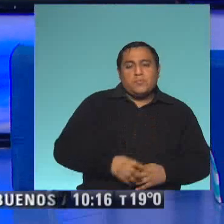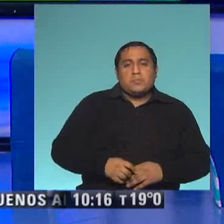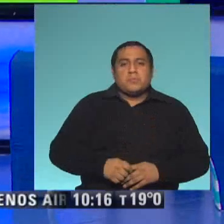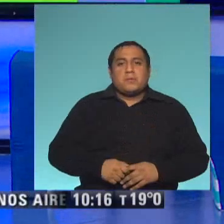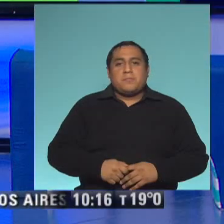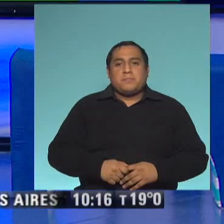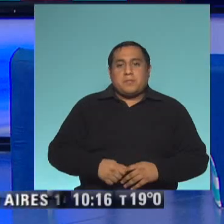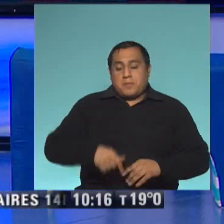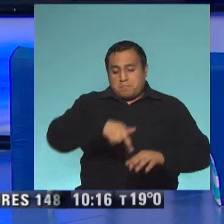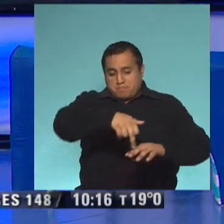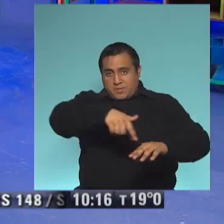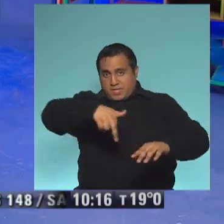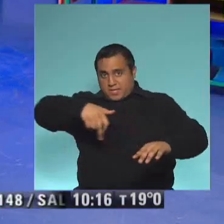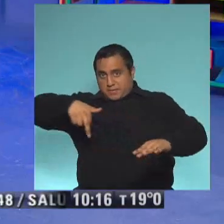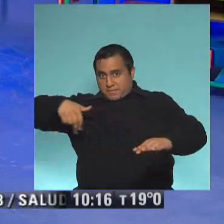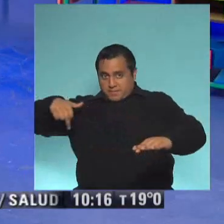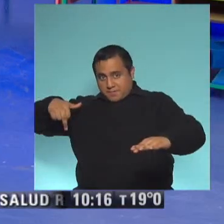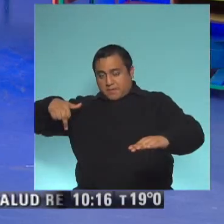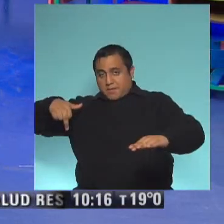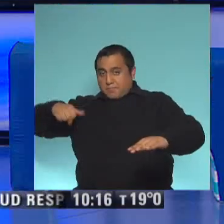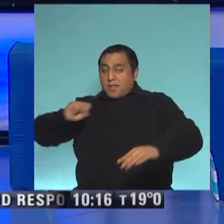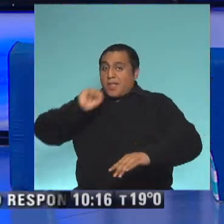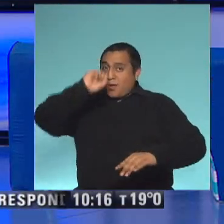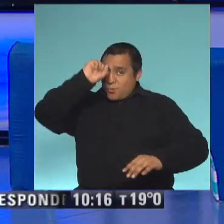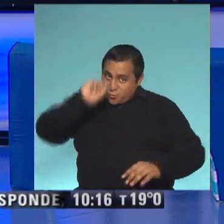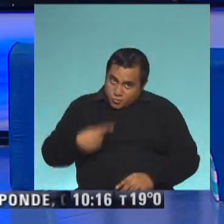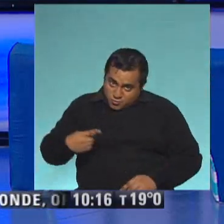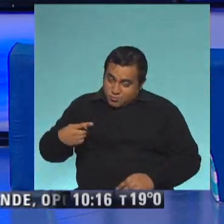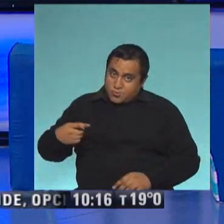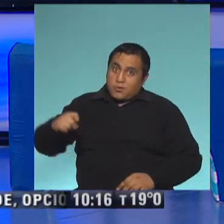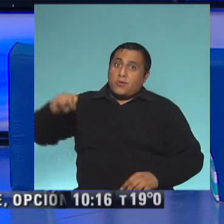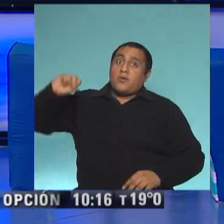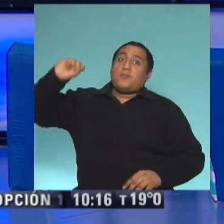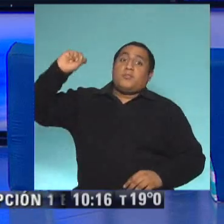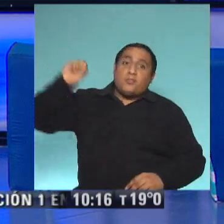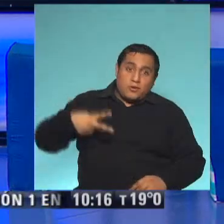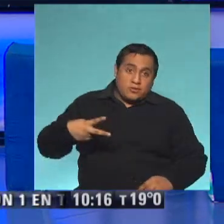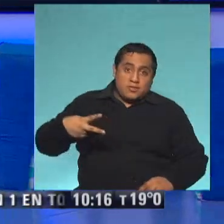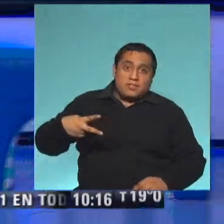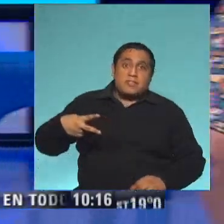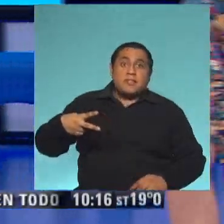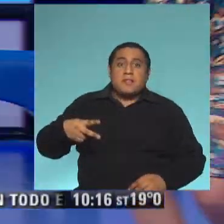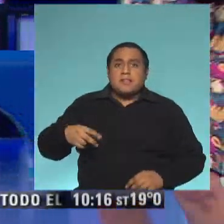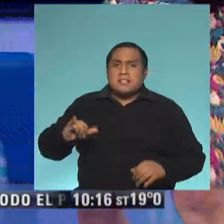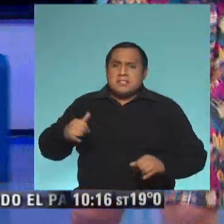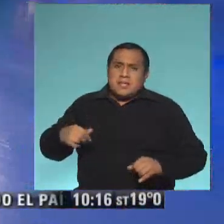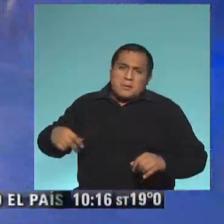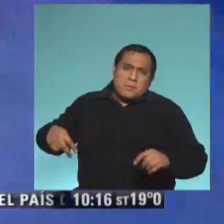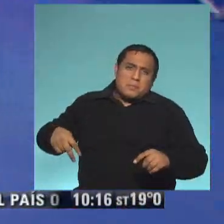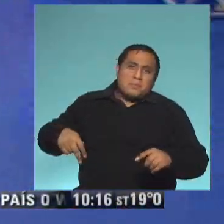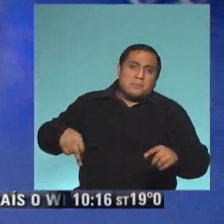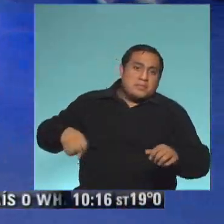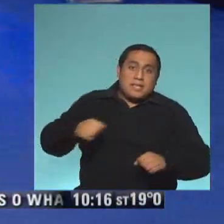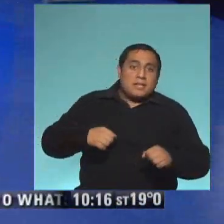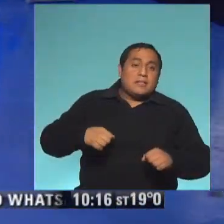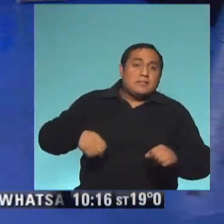Muy bien, toma distancia. Sí. ¡Ay, qué emoción! ¡A la una! ¡A las dos! Sí. ¡Y a las voy! ¡Sí! ¡Sí! ¡Sí! ¡Salgo!